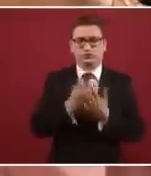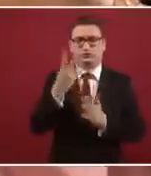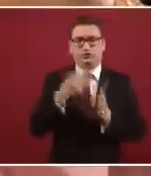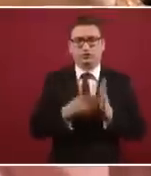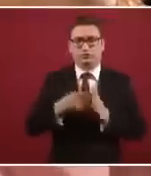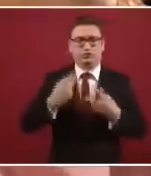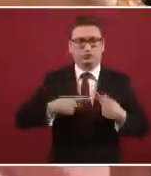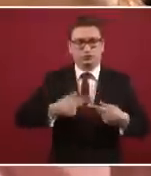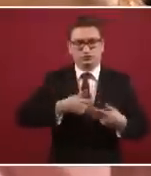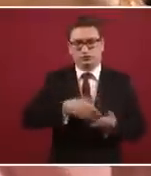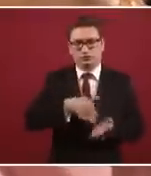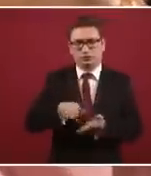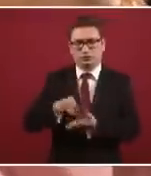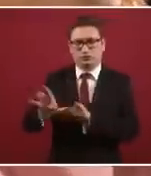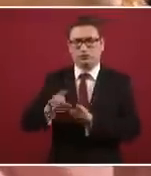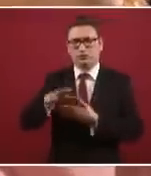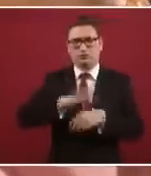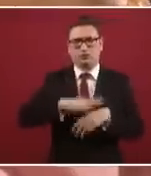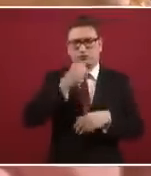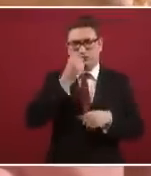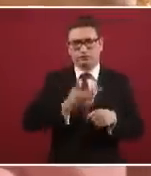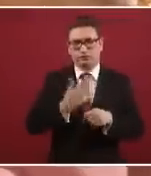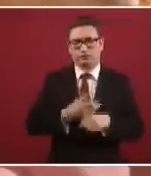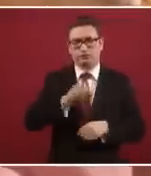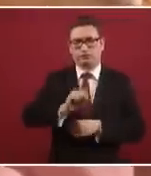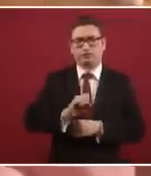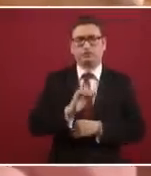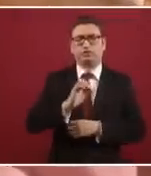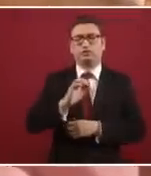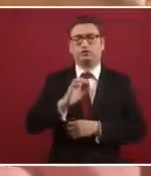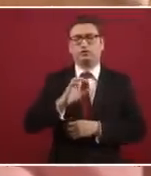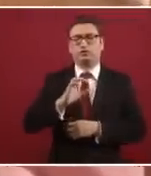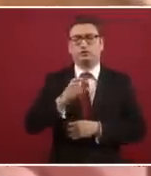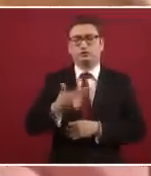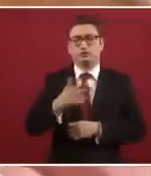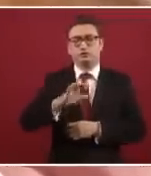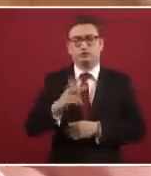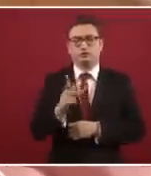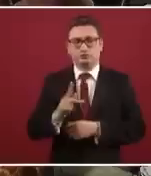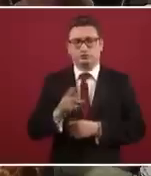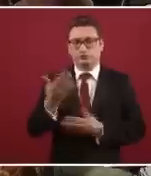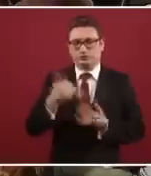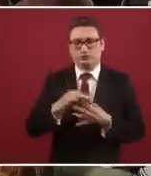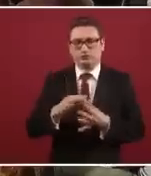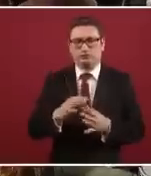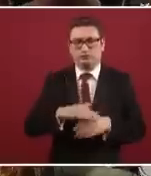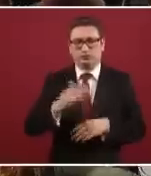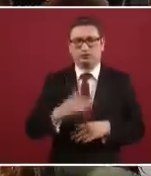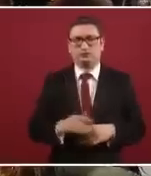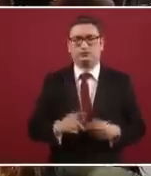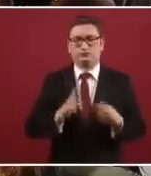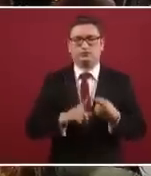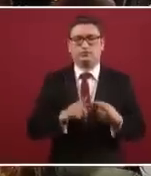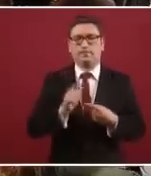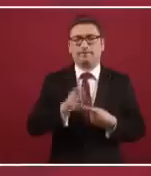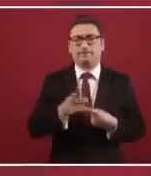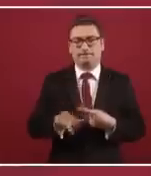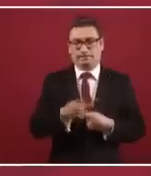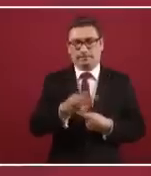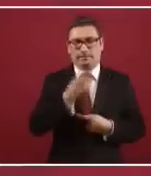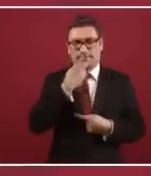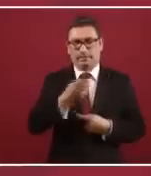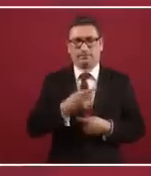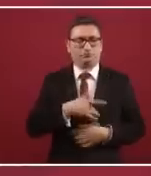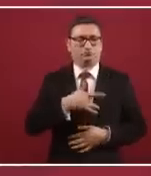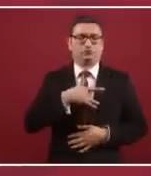servidores públicos, principalmente en la Secretaría de Hacienda. Si nos podría explicar bien cómo va a estar esto. Bueno, acerca de lo primero,